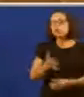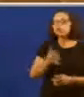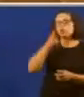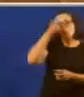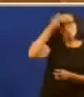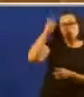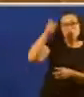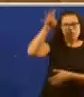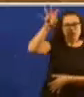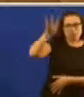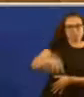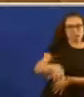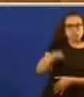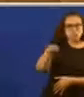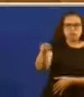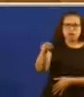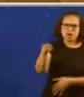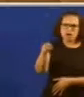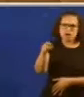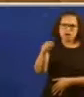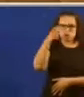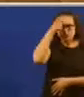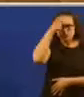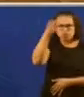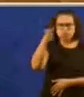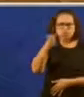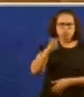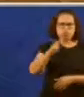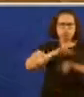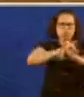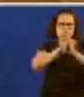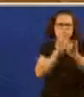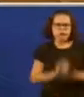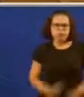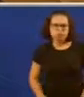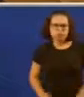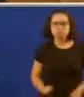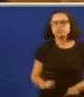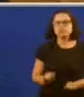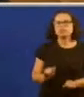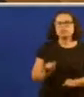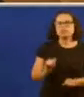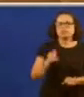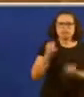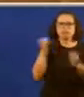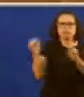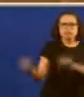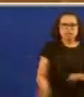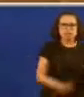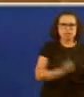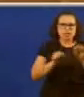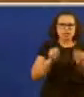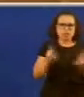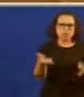dando unha lección de civismo, de pacifismo e de defensa da democracia.